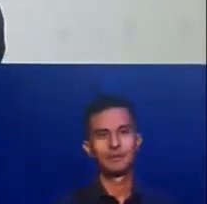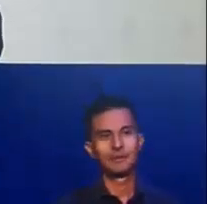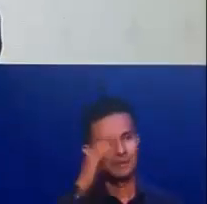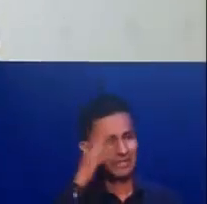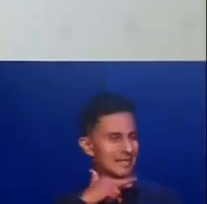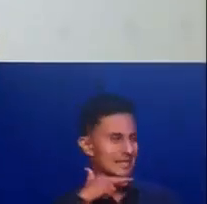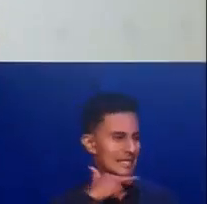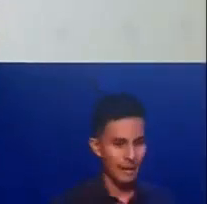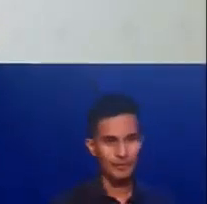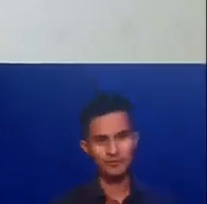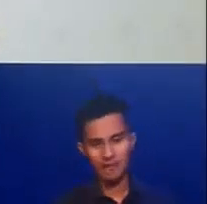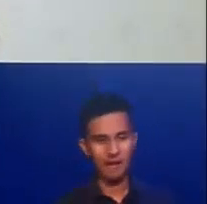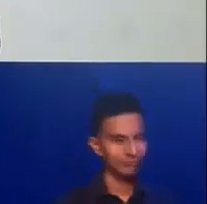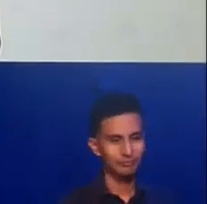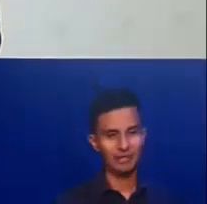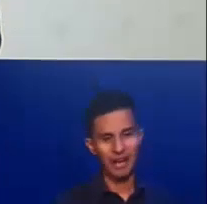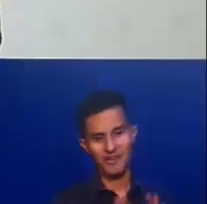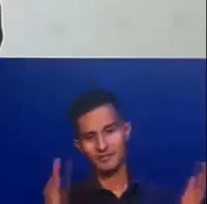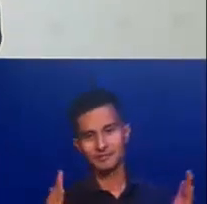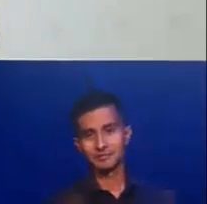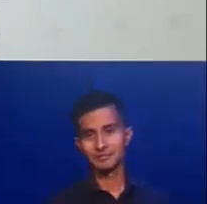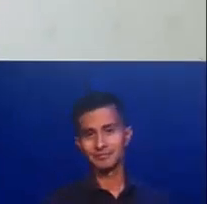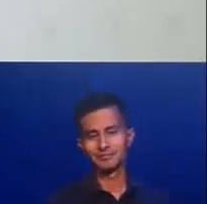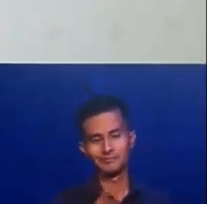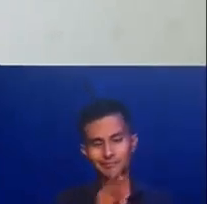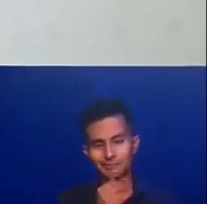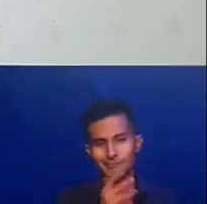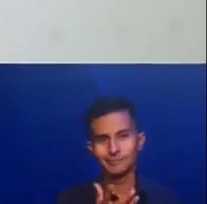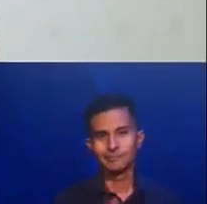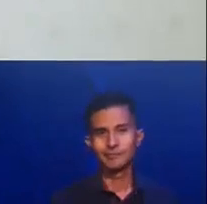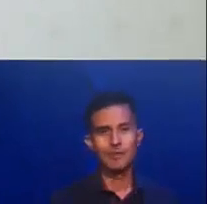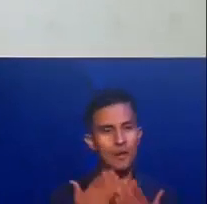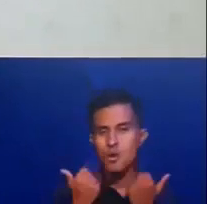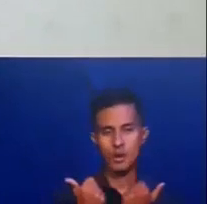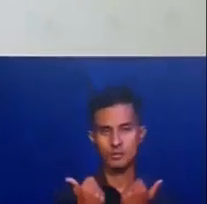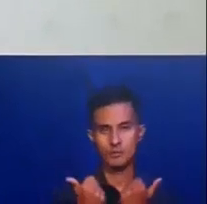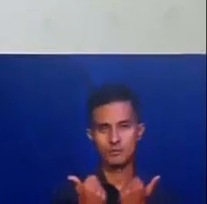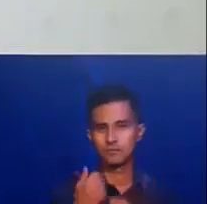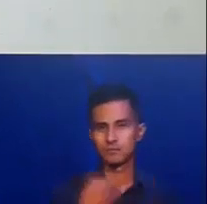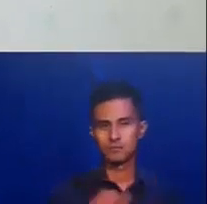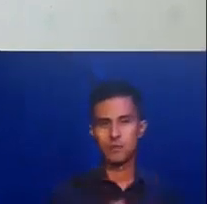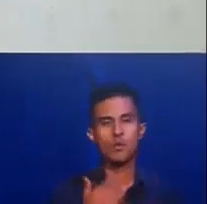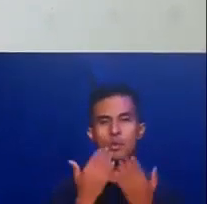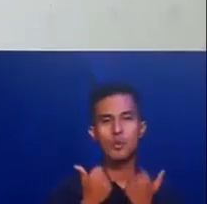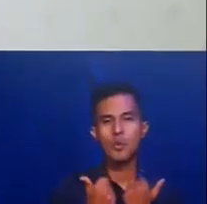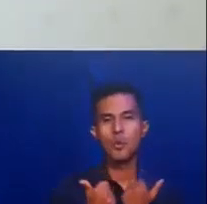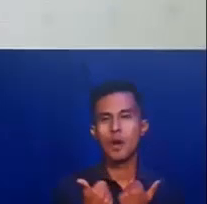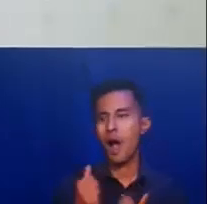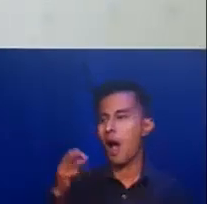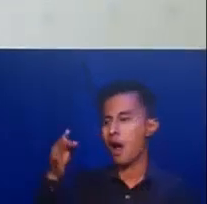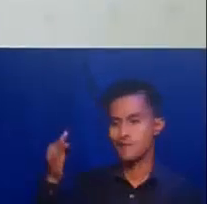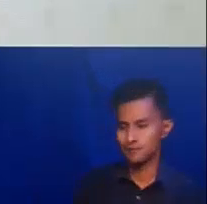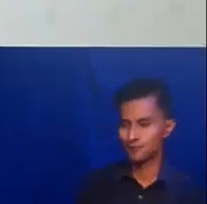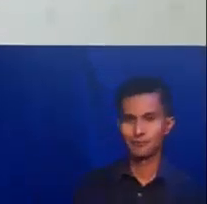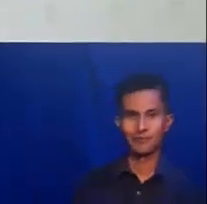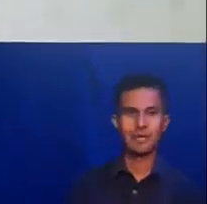después podamos estarnos arrepintiendo. Es importante, no hay ningún aval por lo pronto a nivel ni de la Secretaría de Salud ni